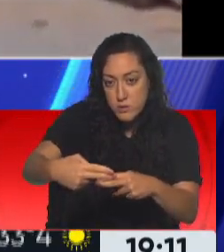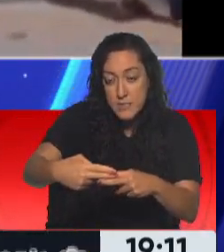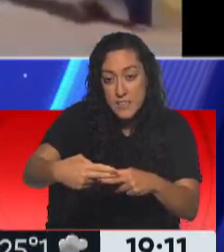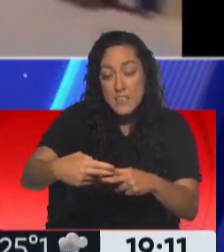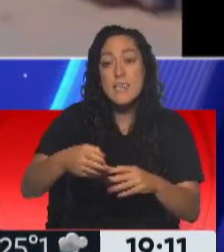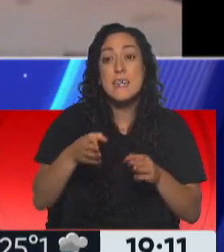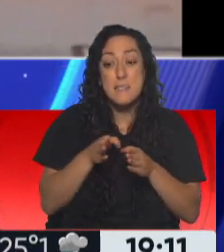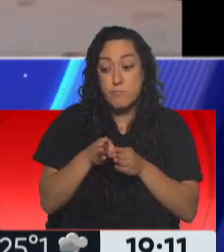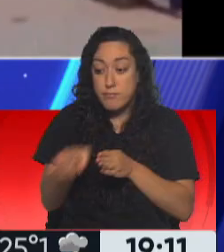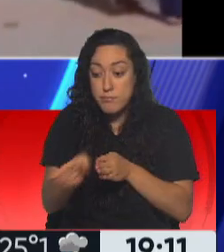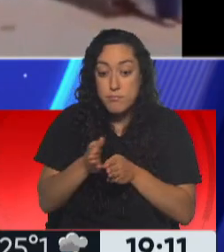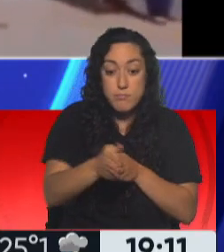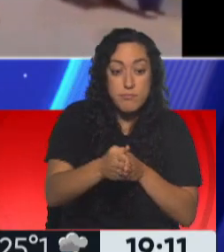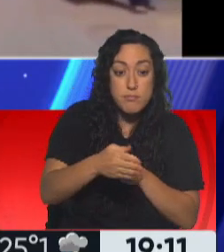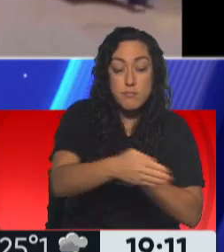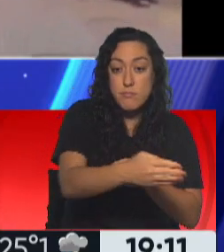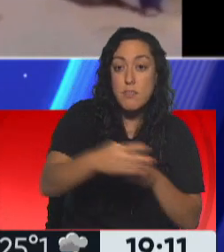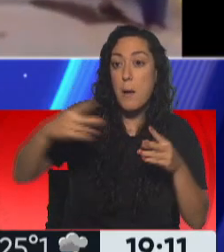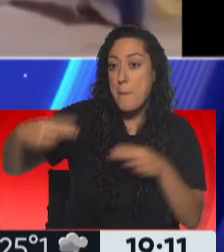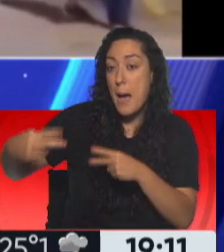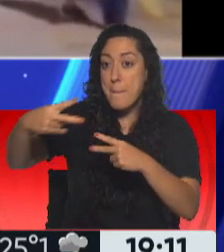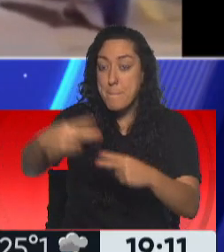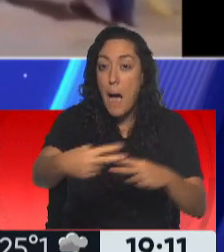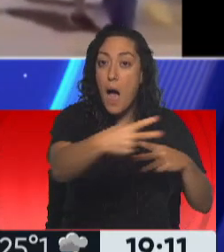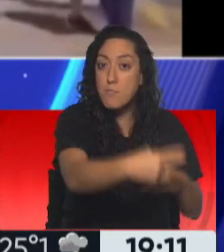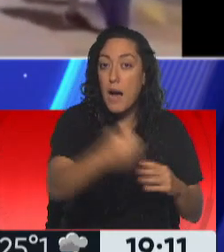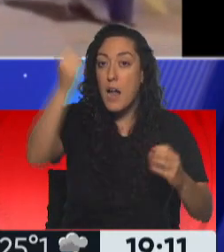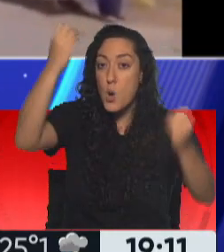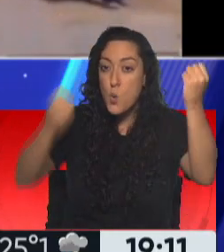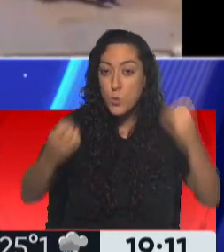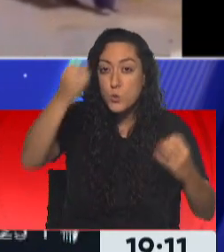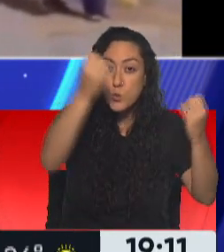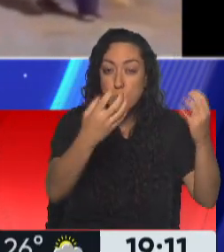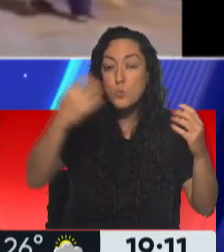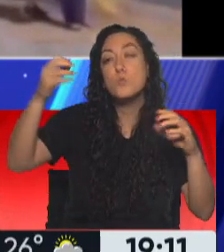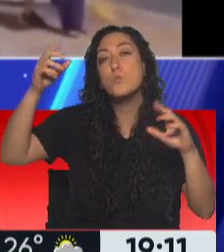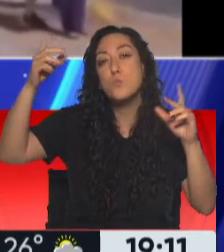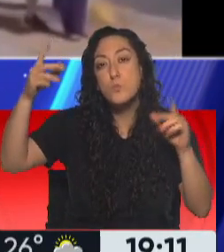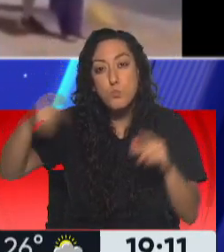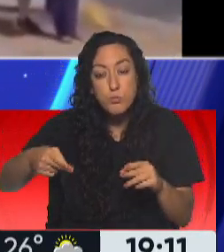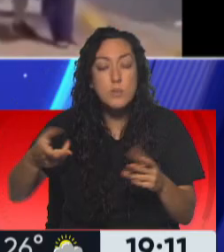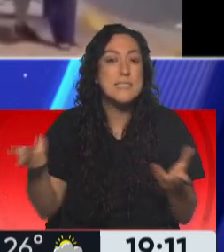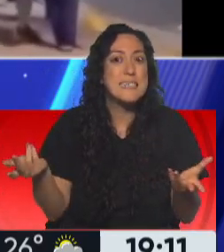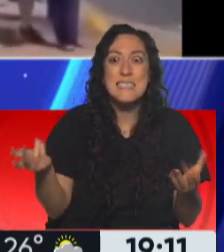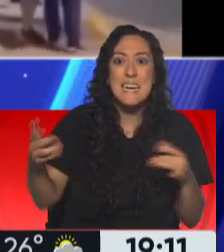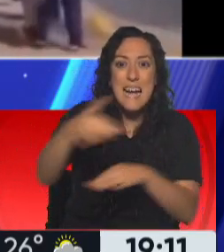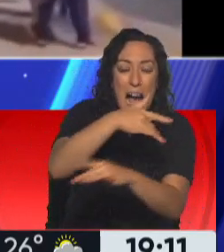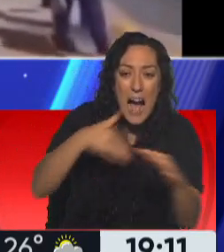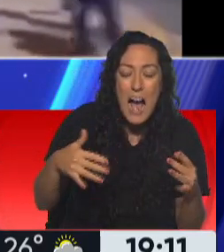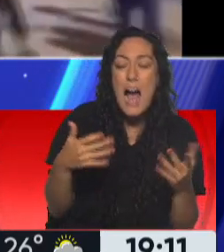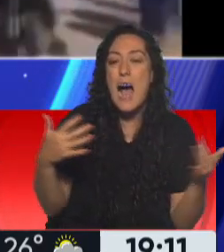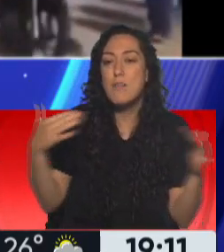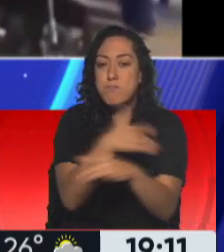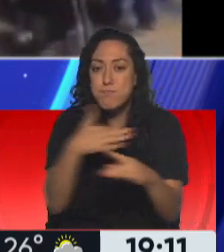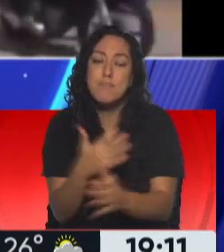cortadas tampoco funcionaban. Por lo tanto, era un caos el tránsito, con muchísimo calor. En el medio de